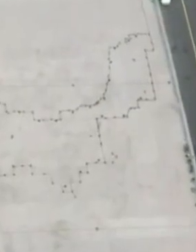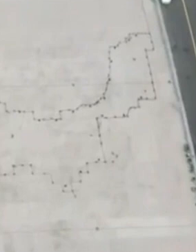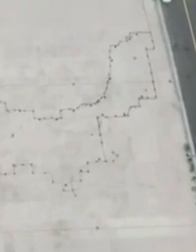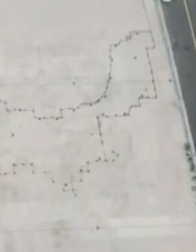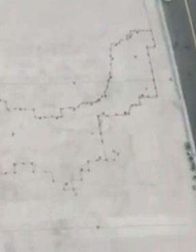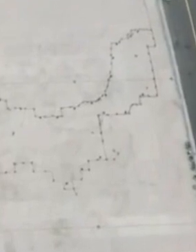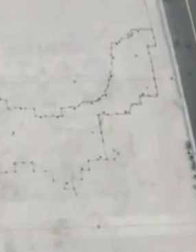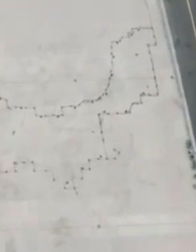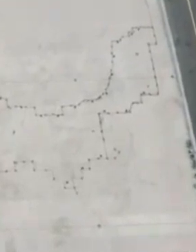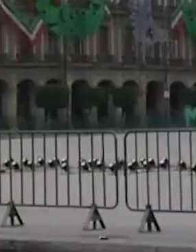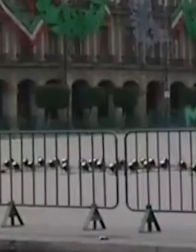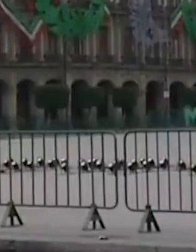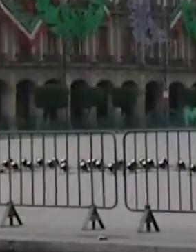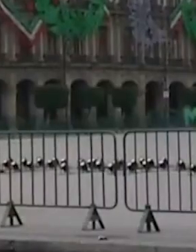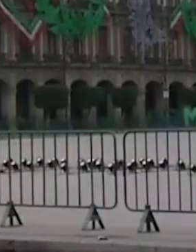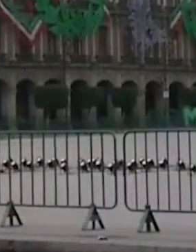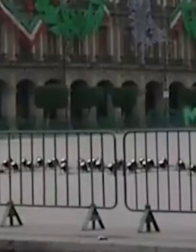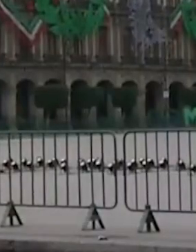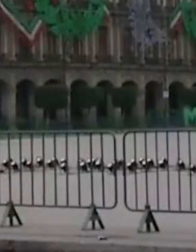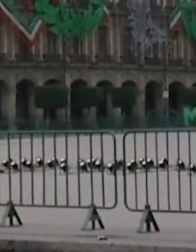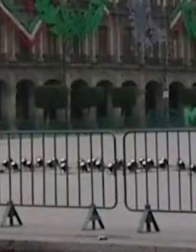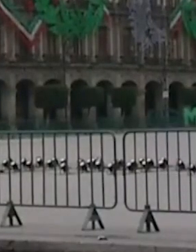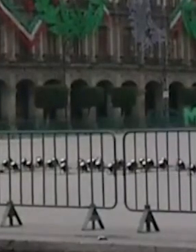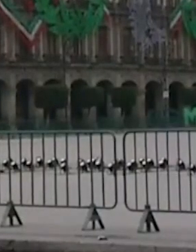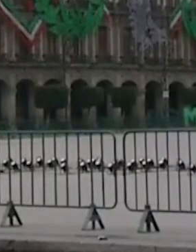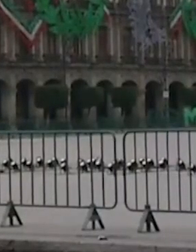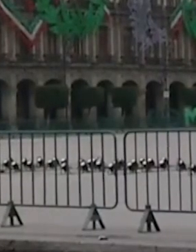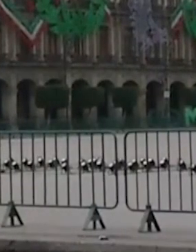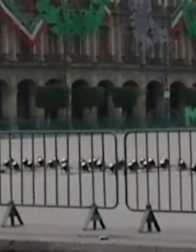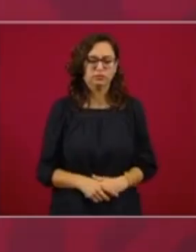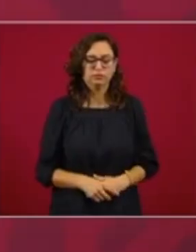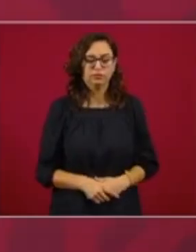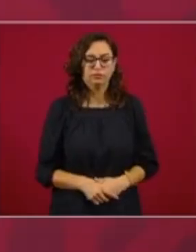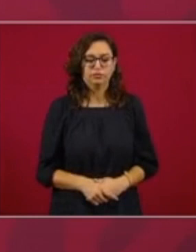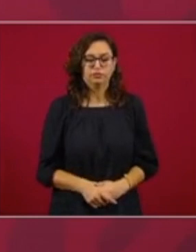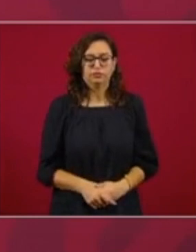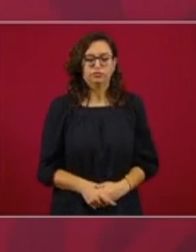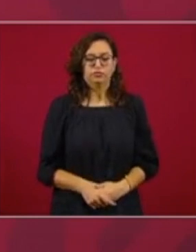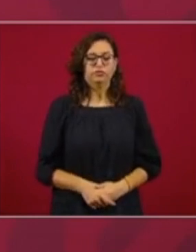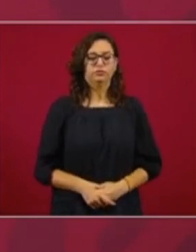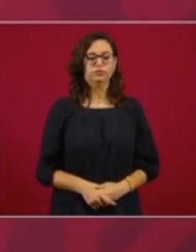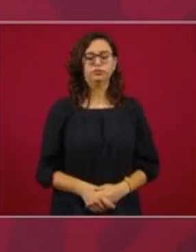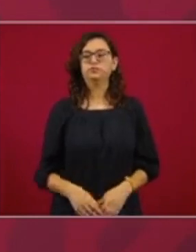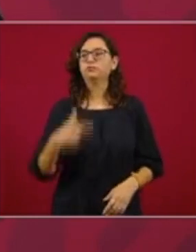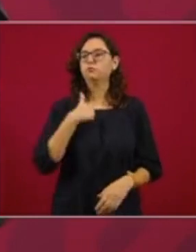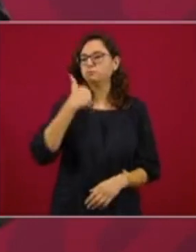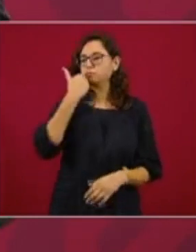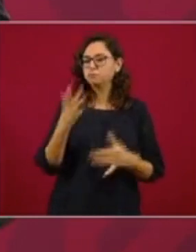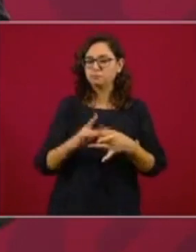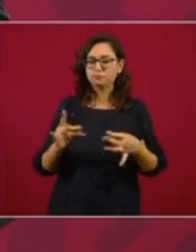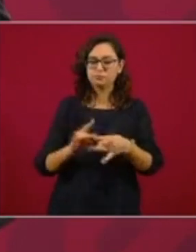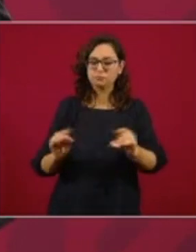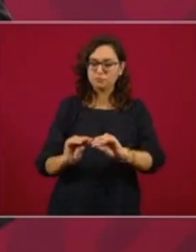celebraciones se realizarán y seguirán vía streaming en redes sociales y televisión, tal y como lo había adelantado el presidente Andrés Manuel